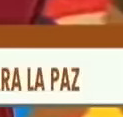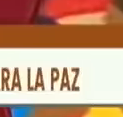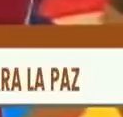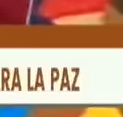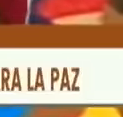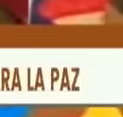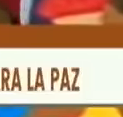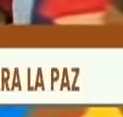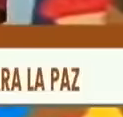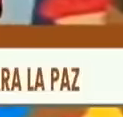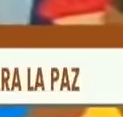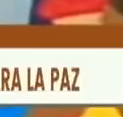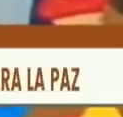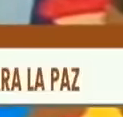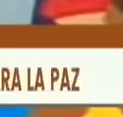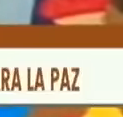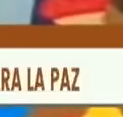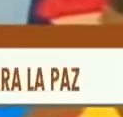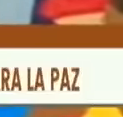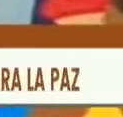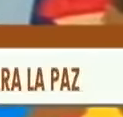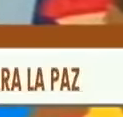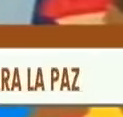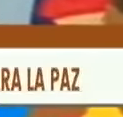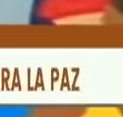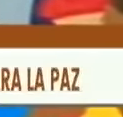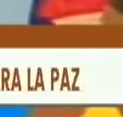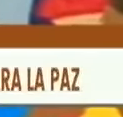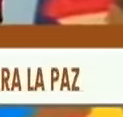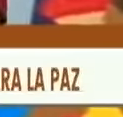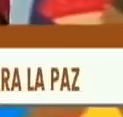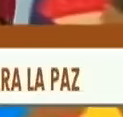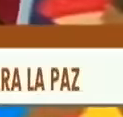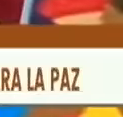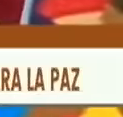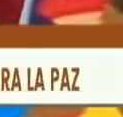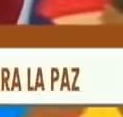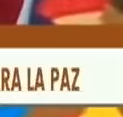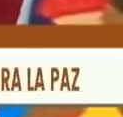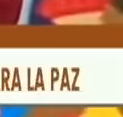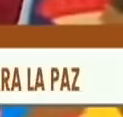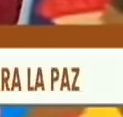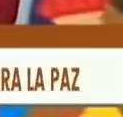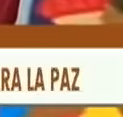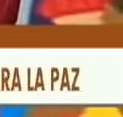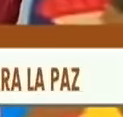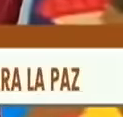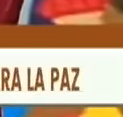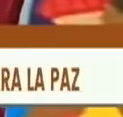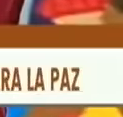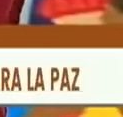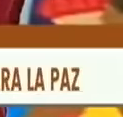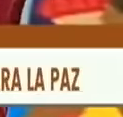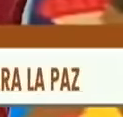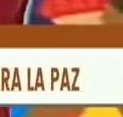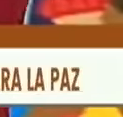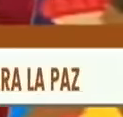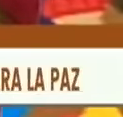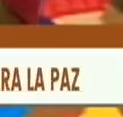las comunicaciones, que lo han hecho, nosotros tenemos nuestros motorizados para mover y llevar los mensajes donde tengamos que